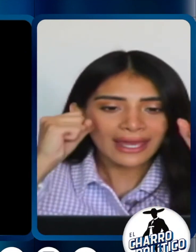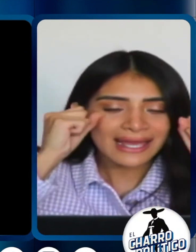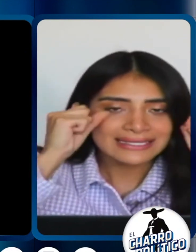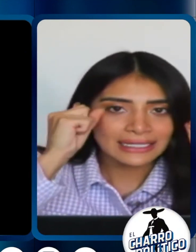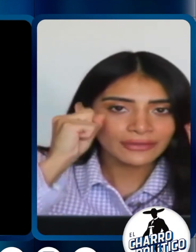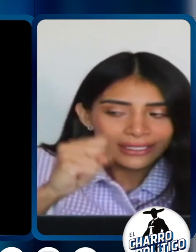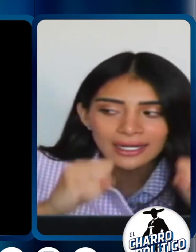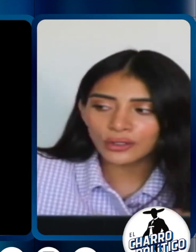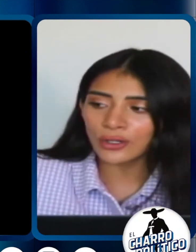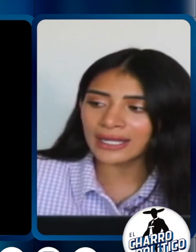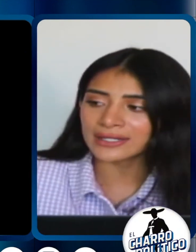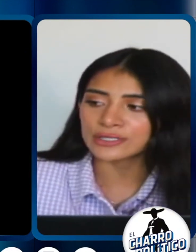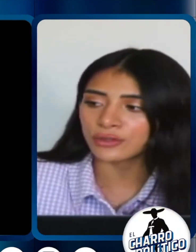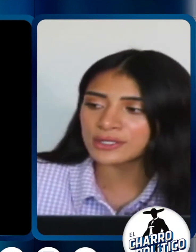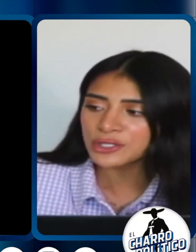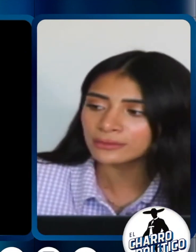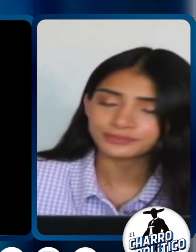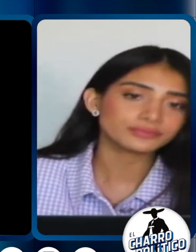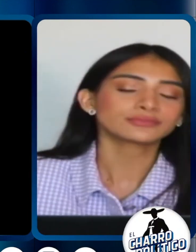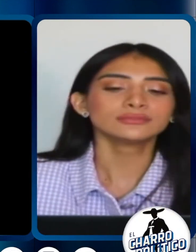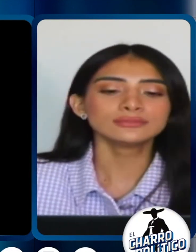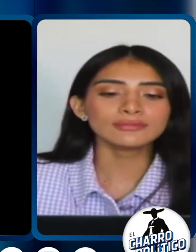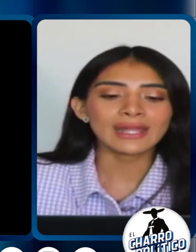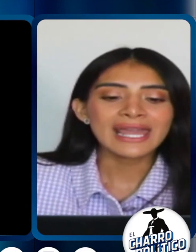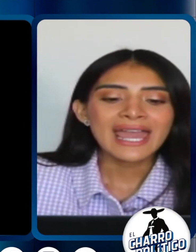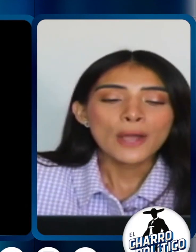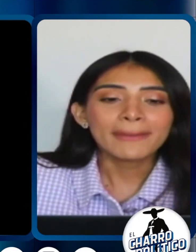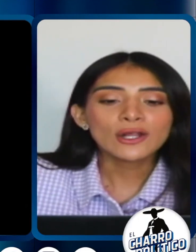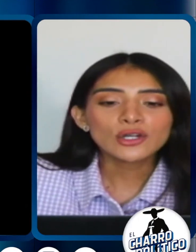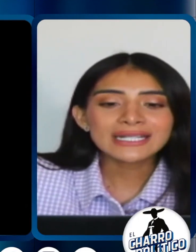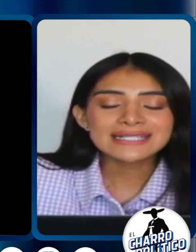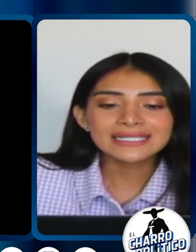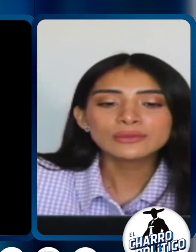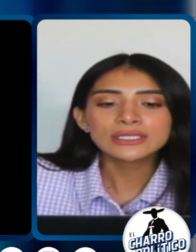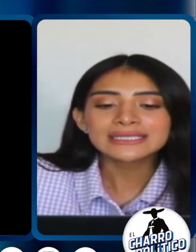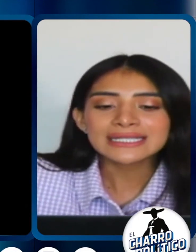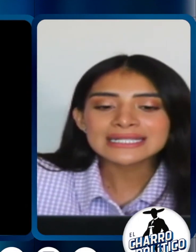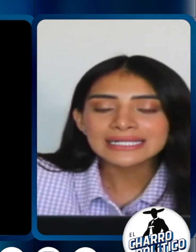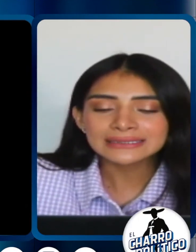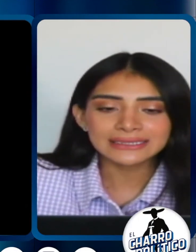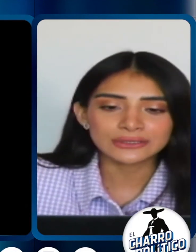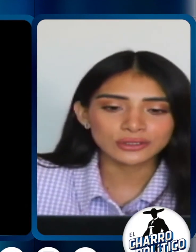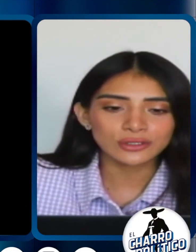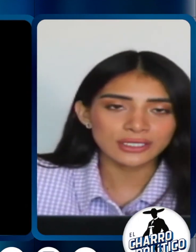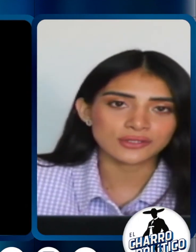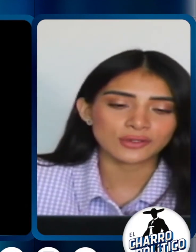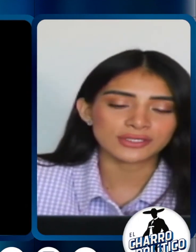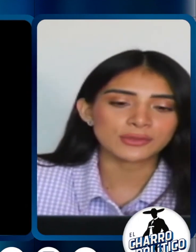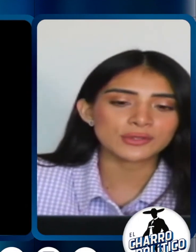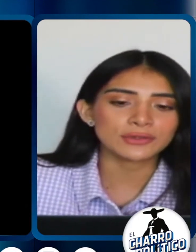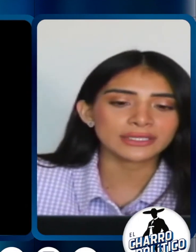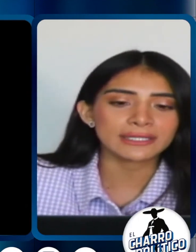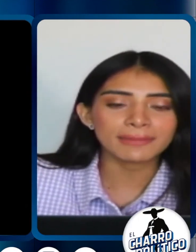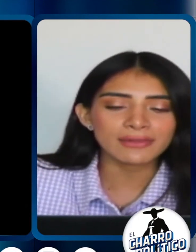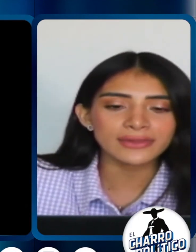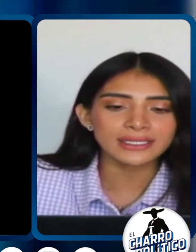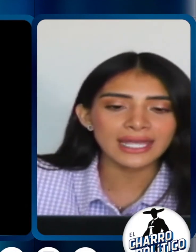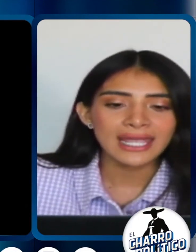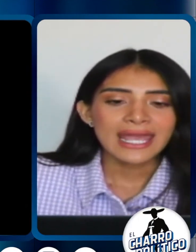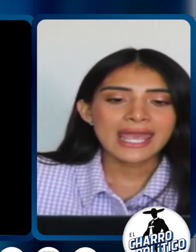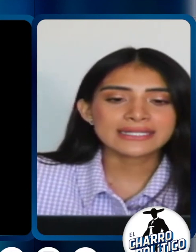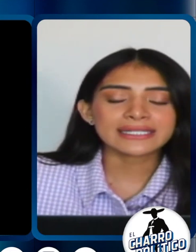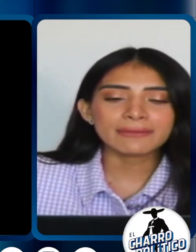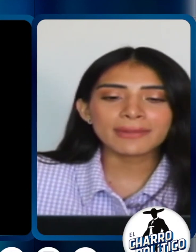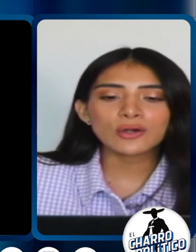Claudia hasta el final con la transformación Pero lo que sí está muy interesante de todo esto lo estamos viendo aquí en pantalla